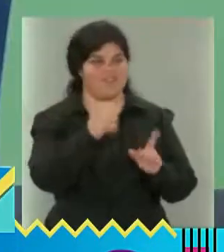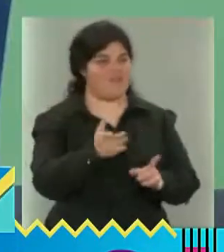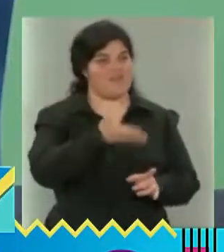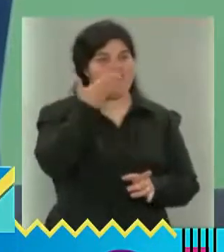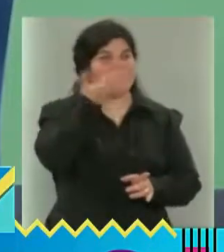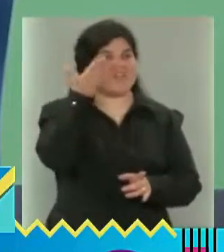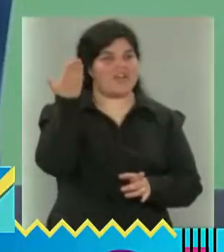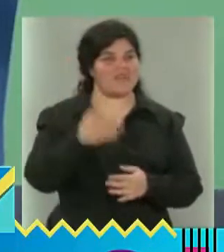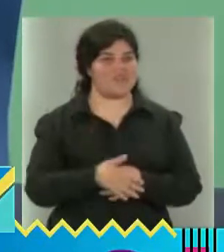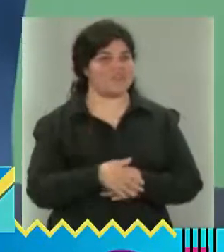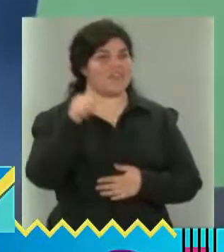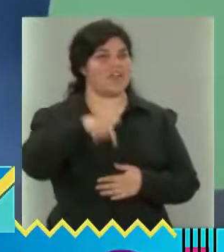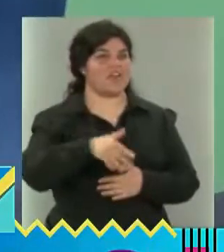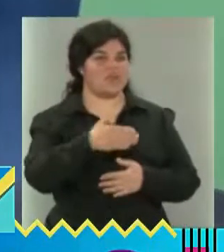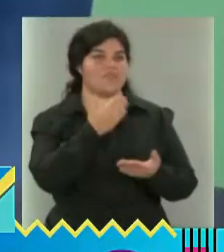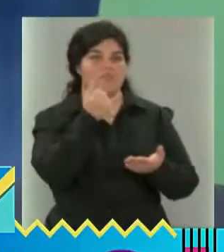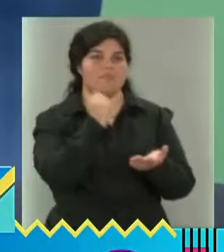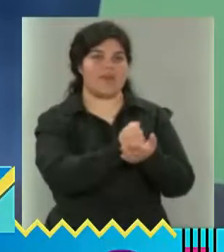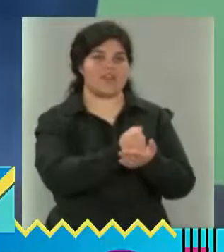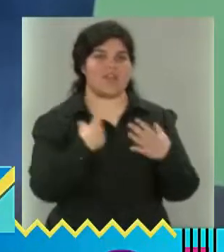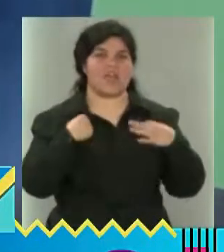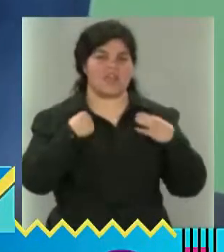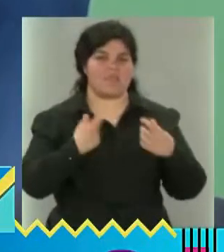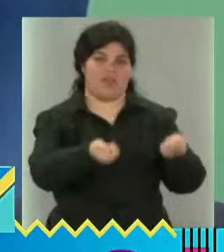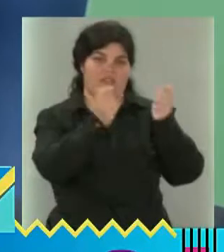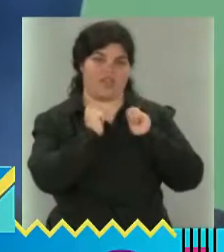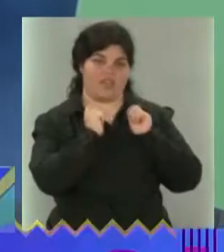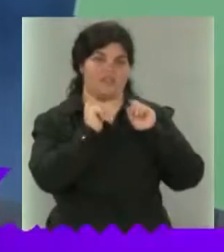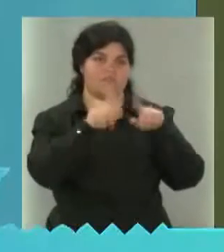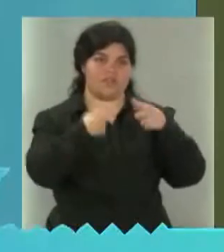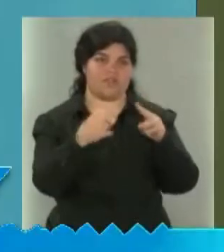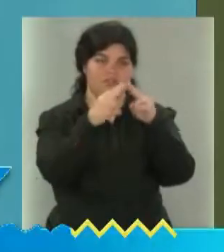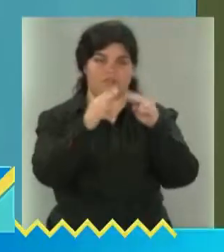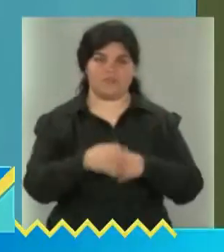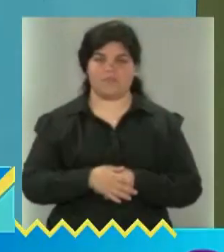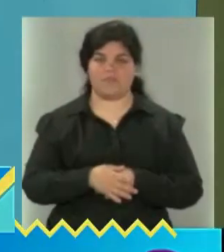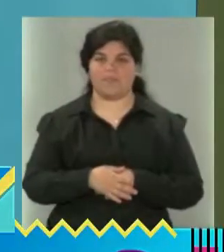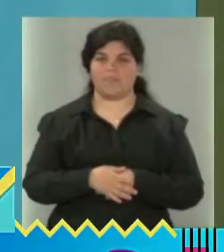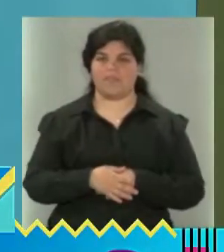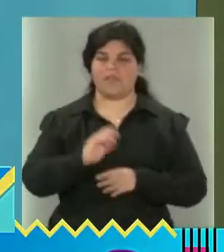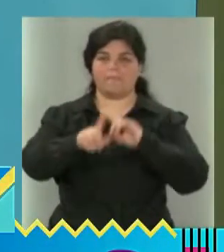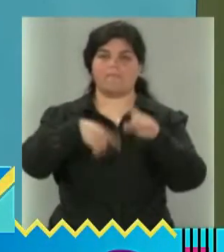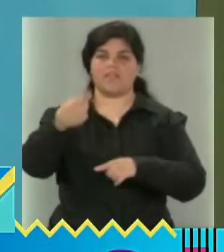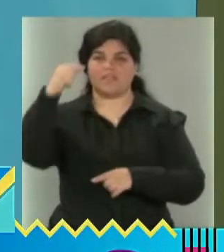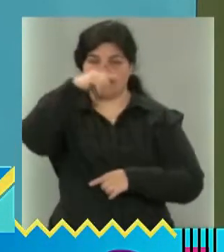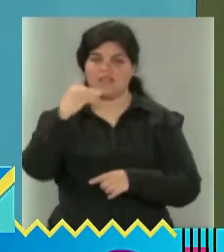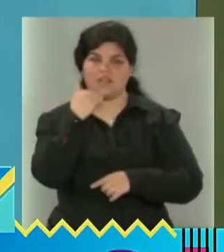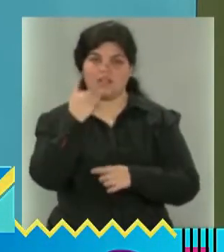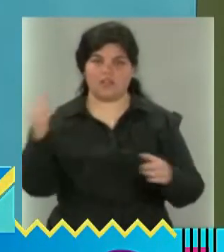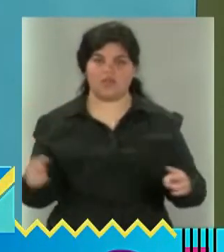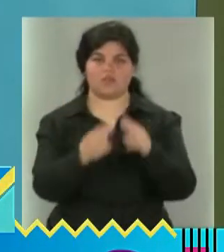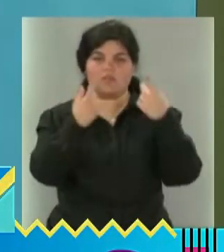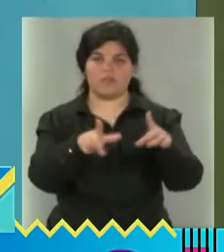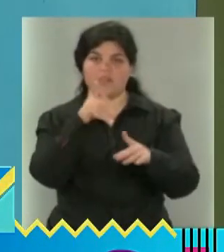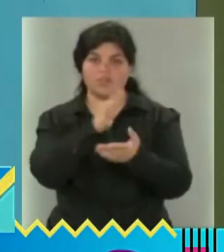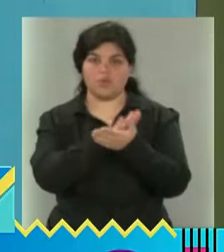Viendo hoy. Pero bueno, agradecer a Baidip que me vistió en el día de hoy y por supuesto nos encontramos mañana. Nos encontramos mañana a las 19 horas en un nuevo Distintos Parecidos